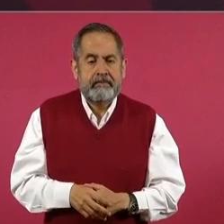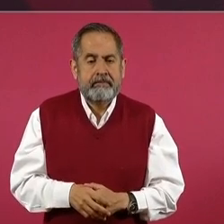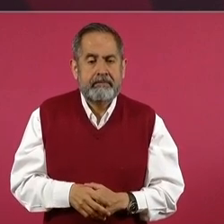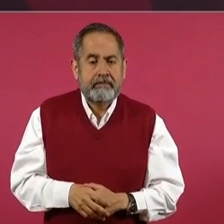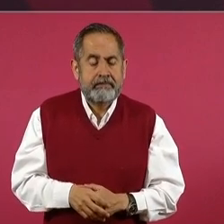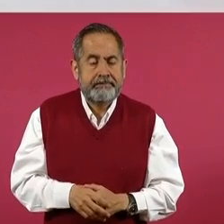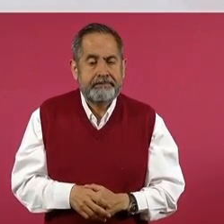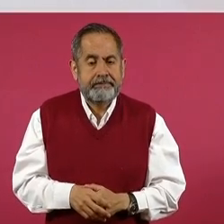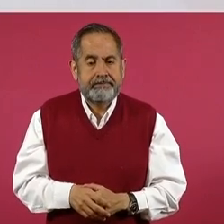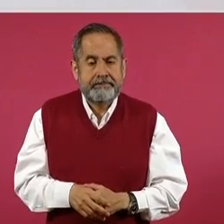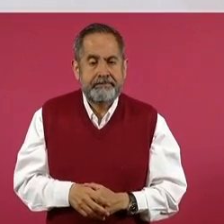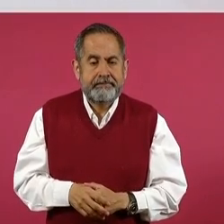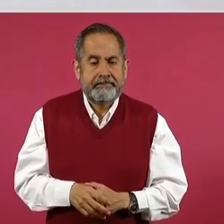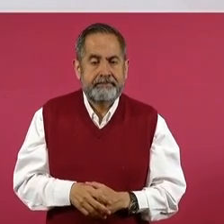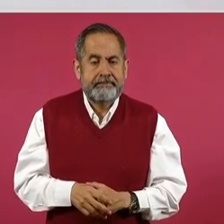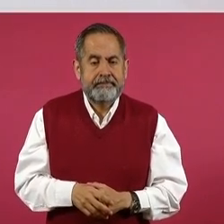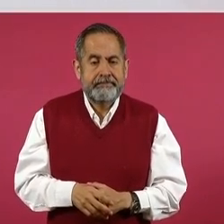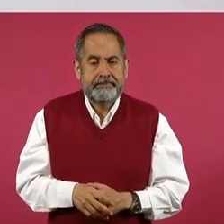porque